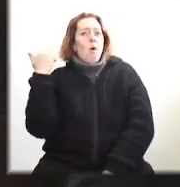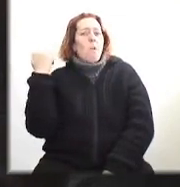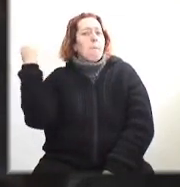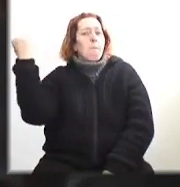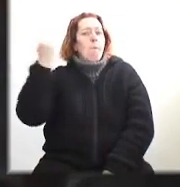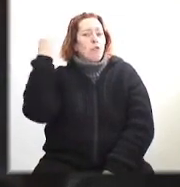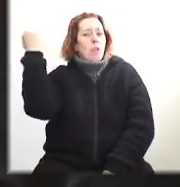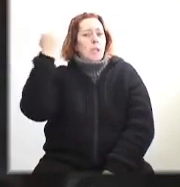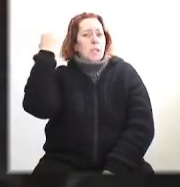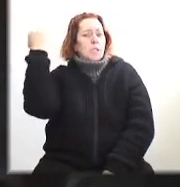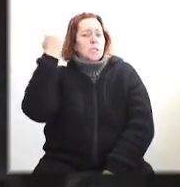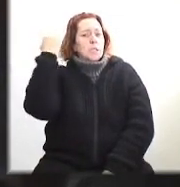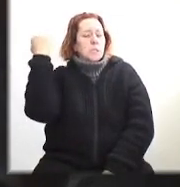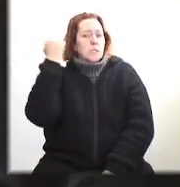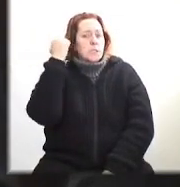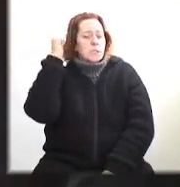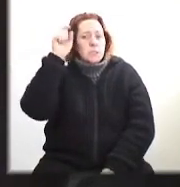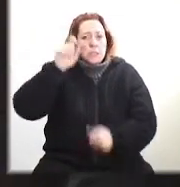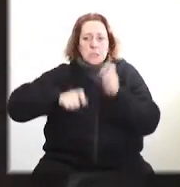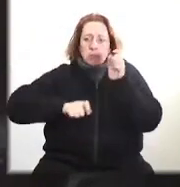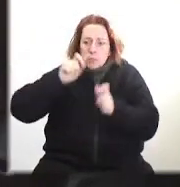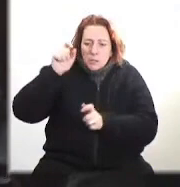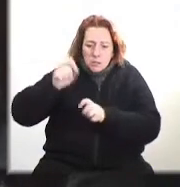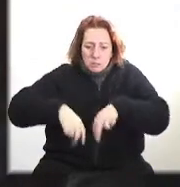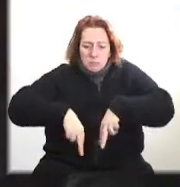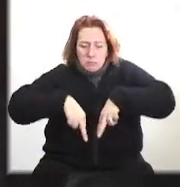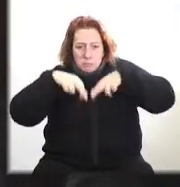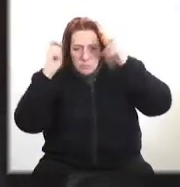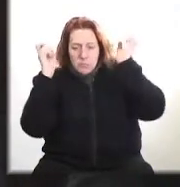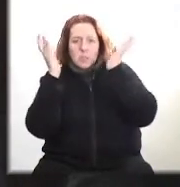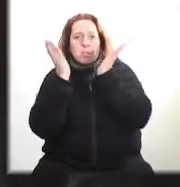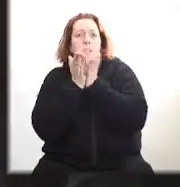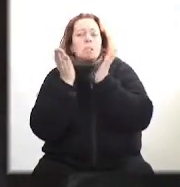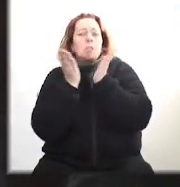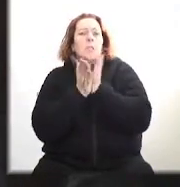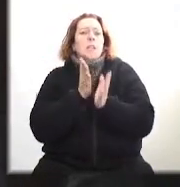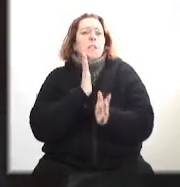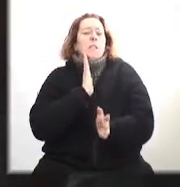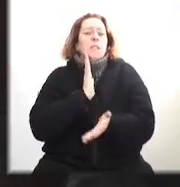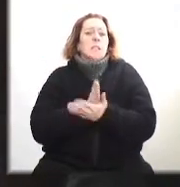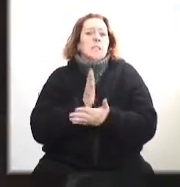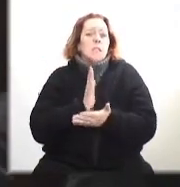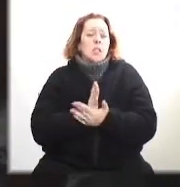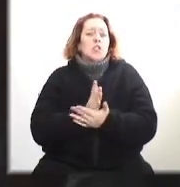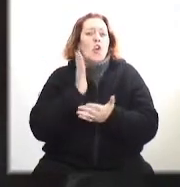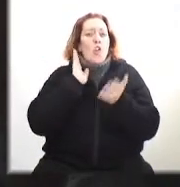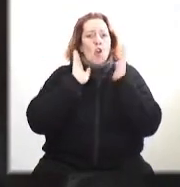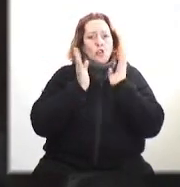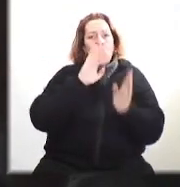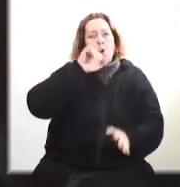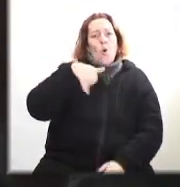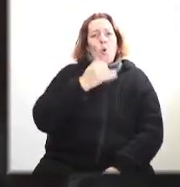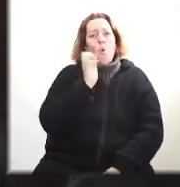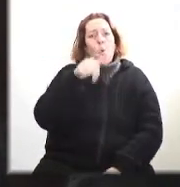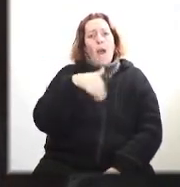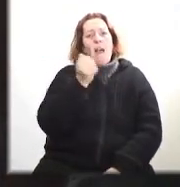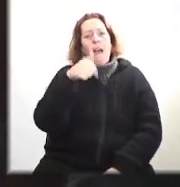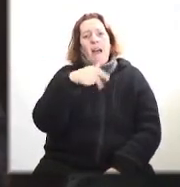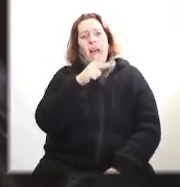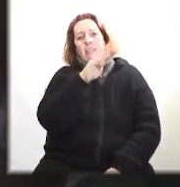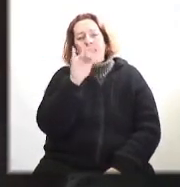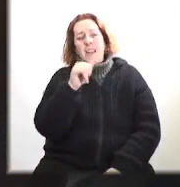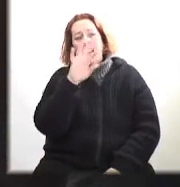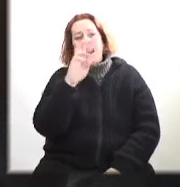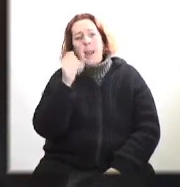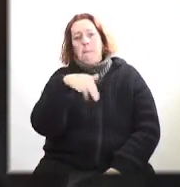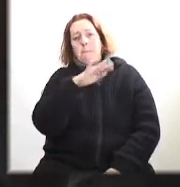importantes jurisconsultos, entre ellos el doctor Juan Andrés Ramírez, el doctor Rizzo Ferrán en